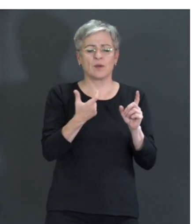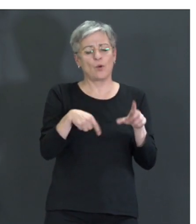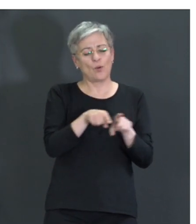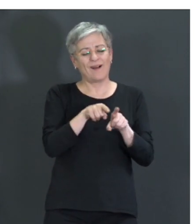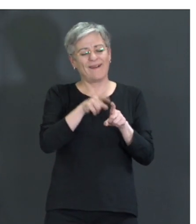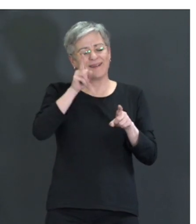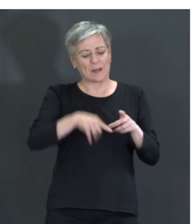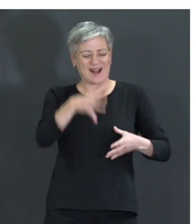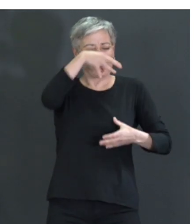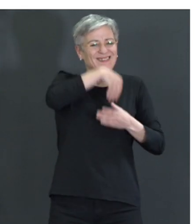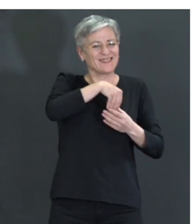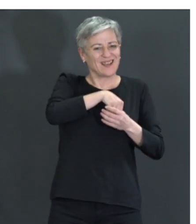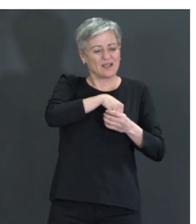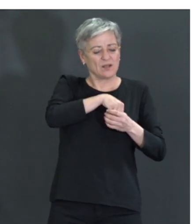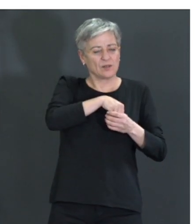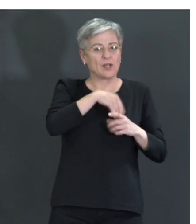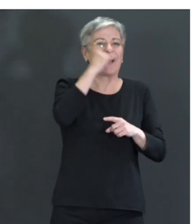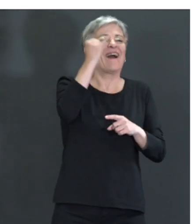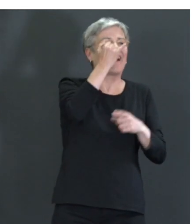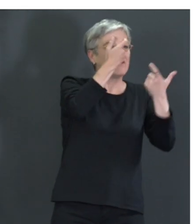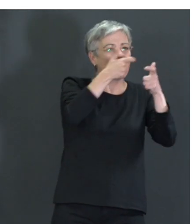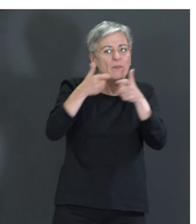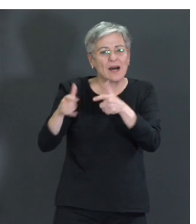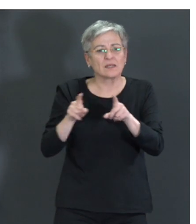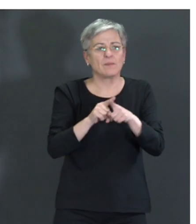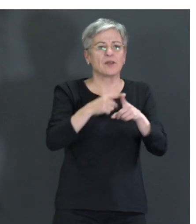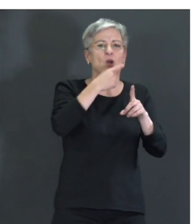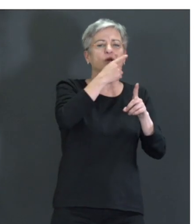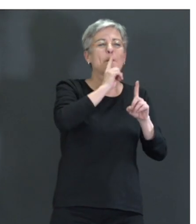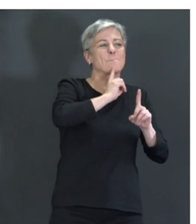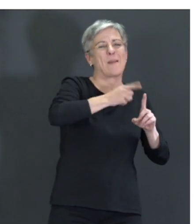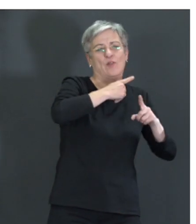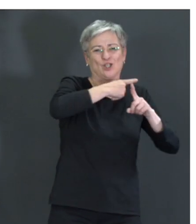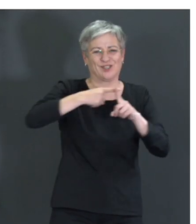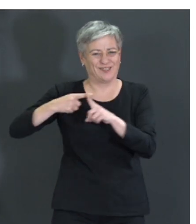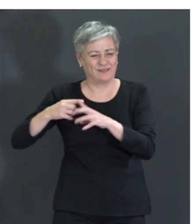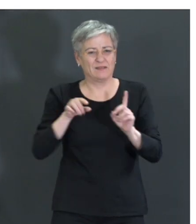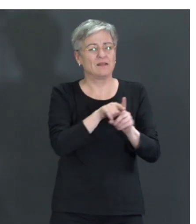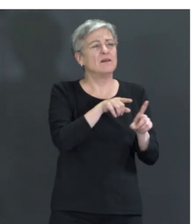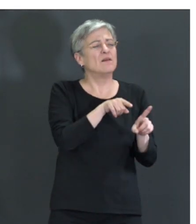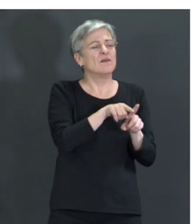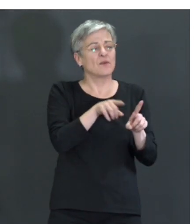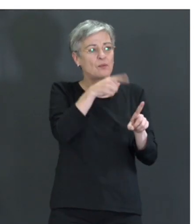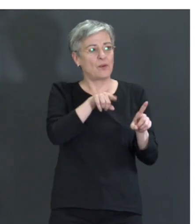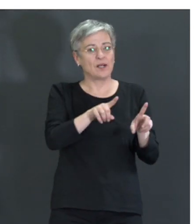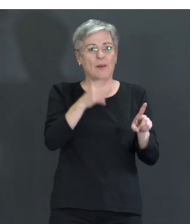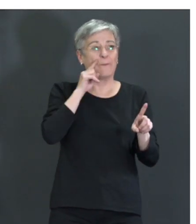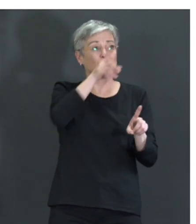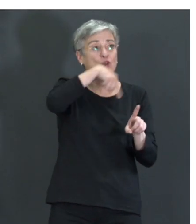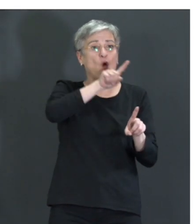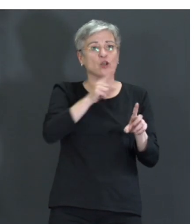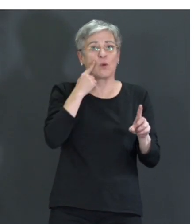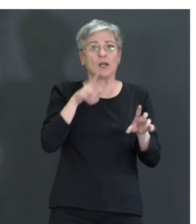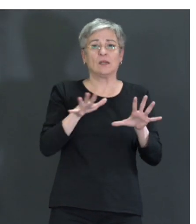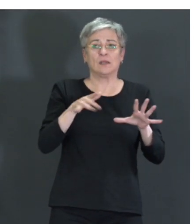¿no? Empezando sobre todo por los jefes de departamento, los mandos intermedios, que también todo se les ve una montaña a veces,